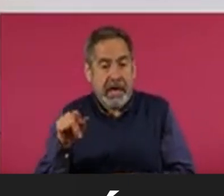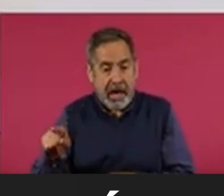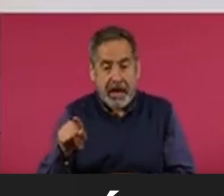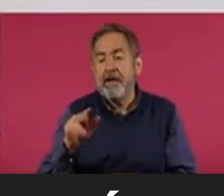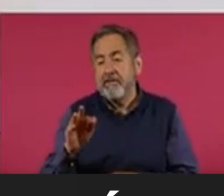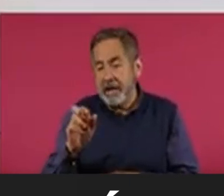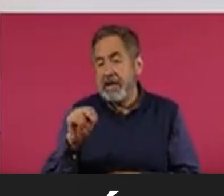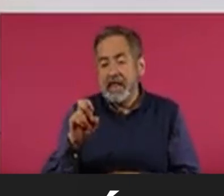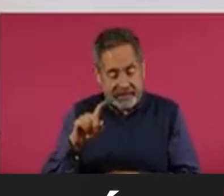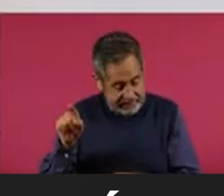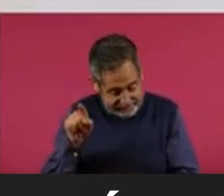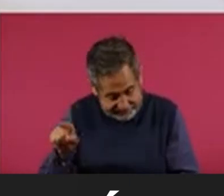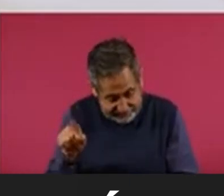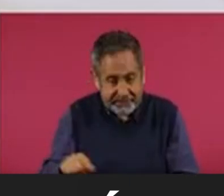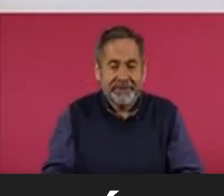Fernández.